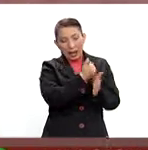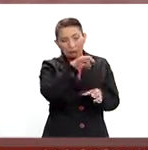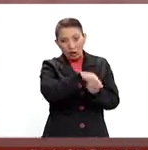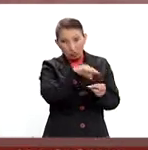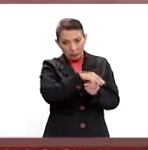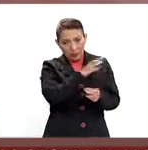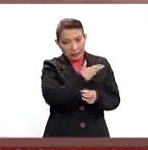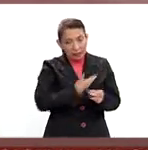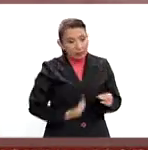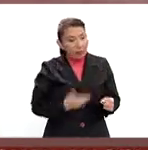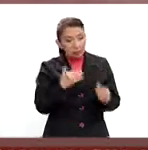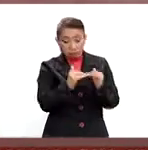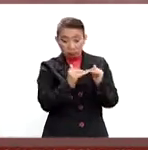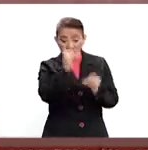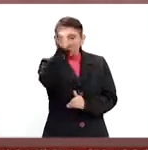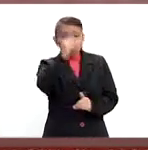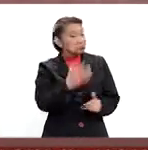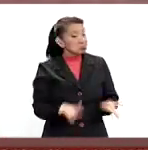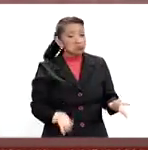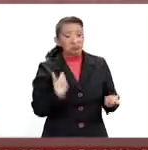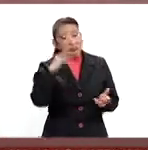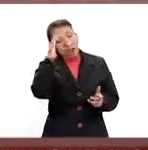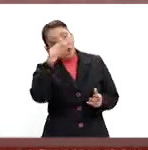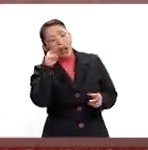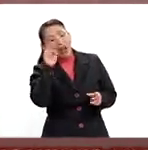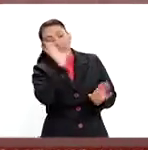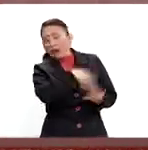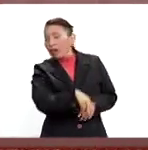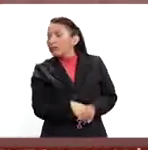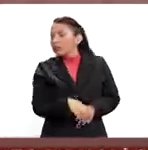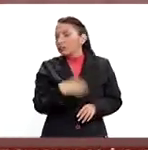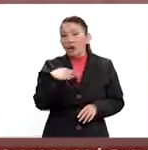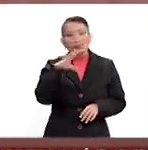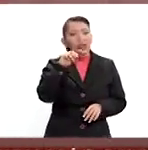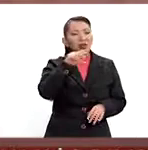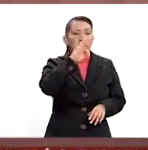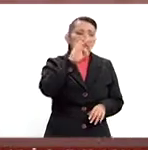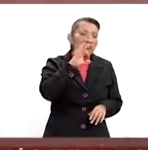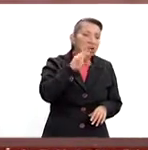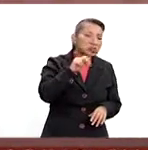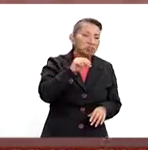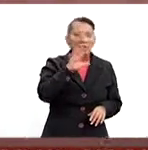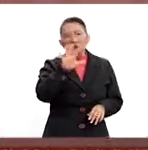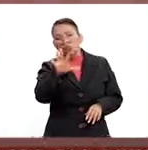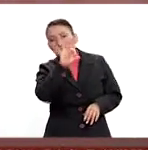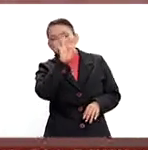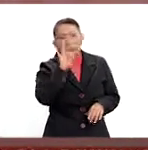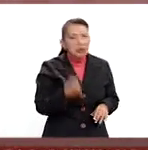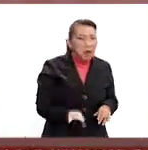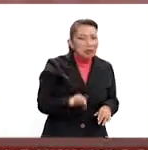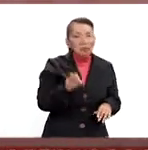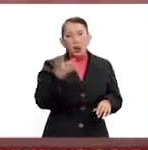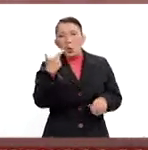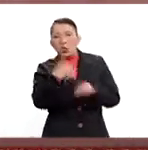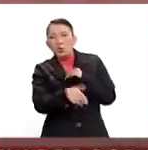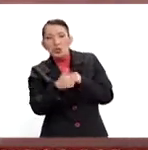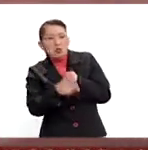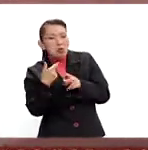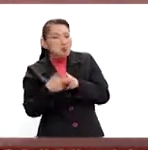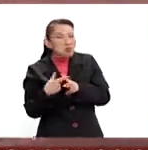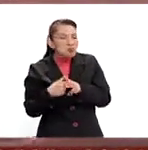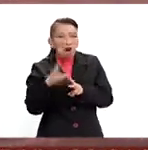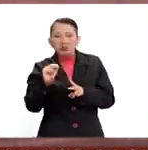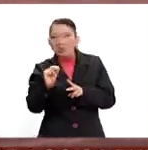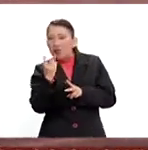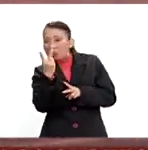es presidente y no sube de manera sustancial su conocimiento. Se queda en 80, 85, el último registro que tenemos